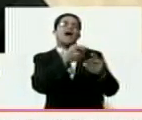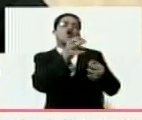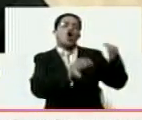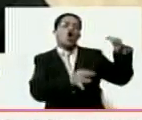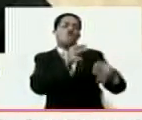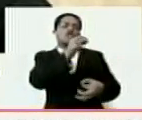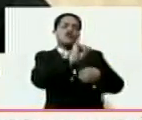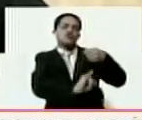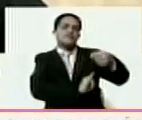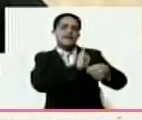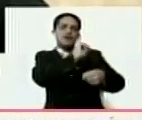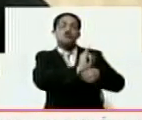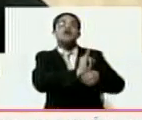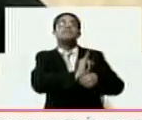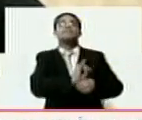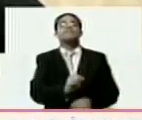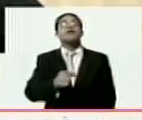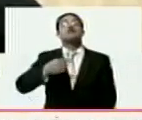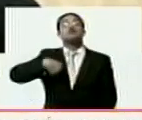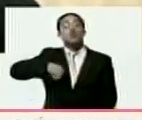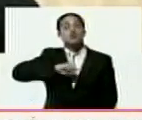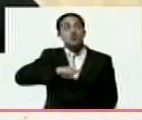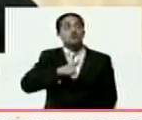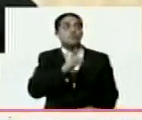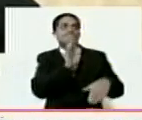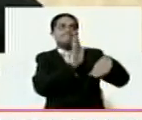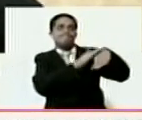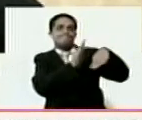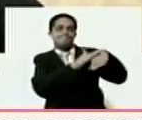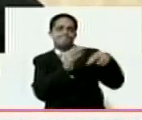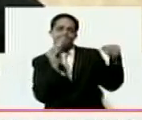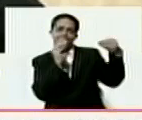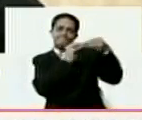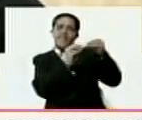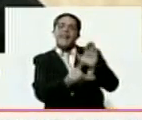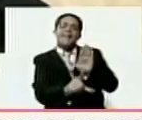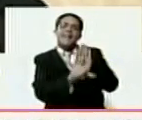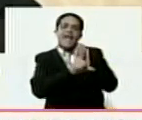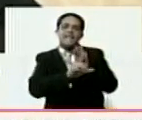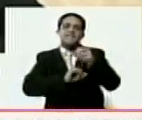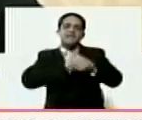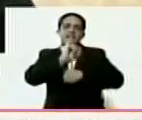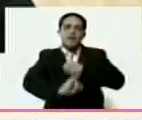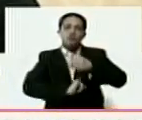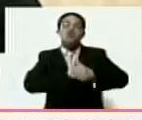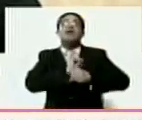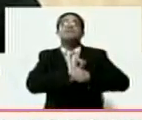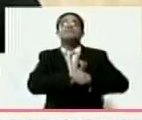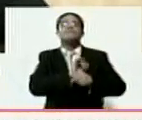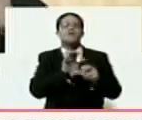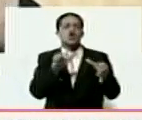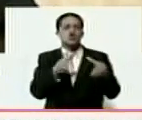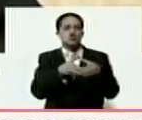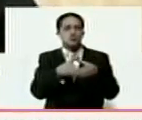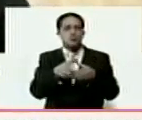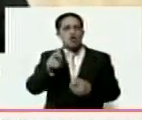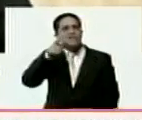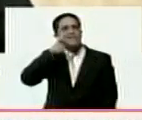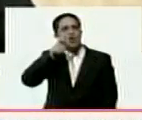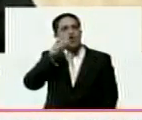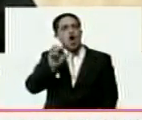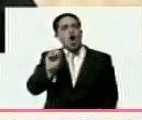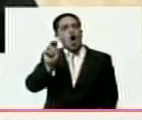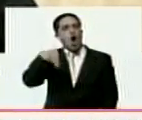Penal Internacional. Nosotros apelamos al derecho internacional, Consejo de Seguridad de Naciones Unidas, Corte